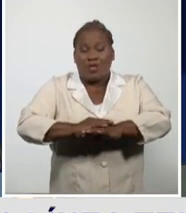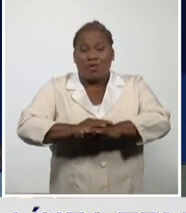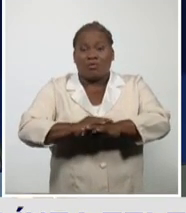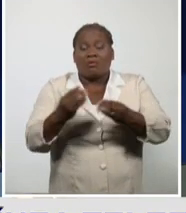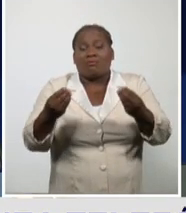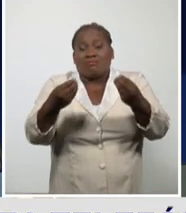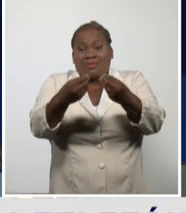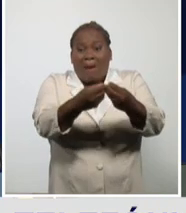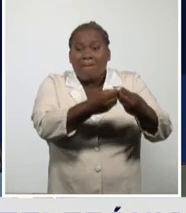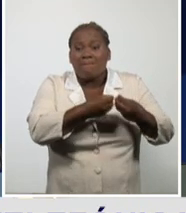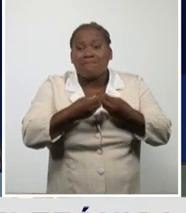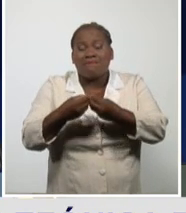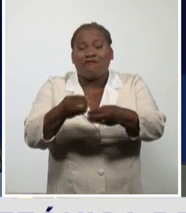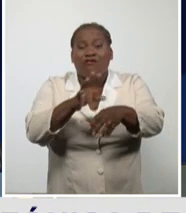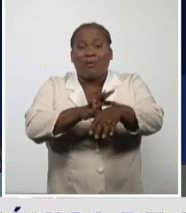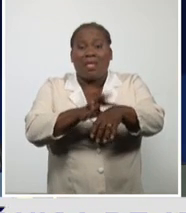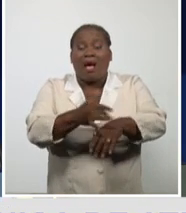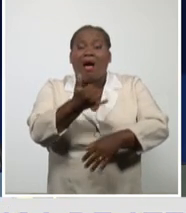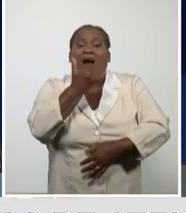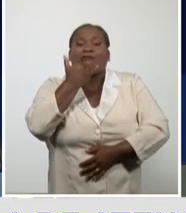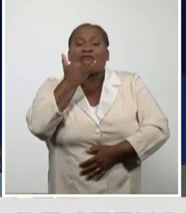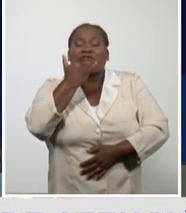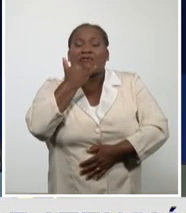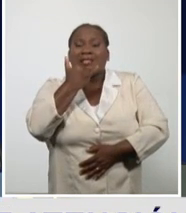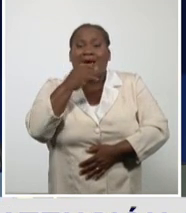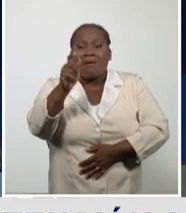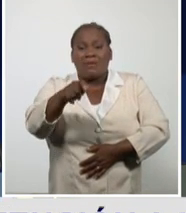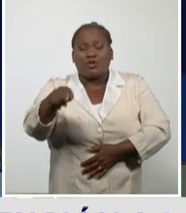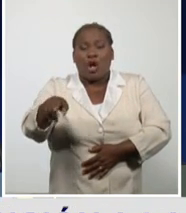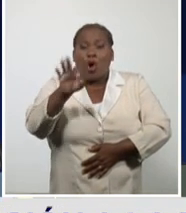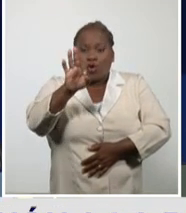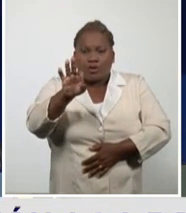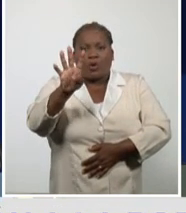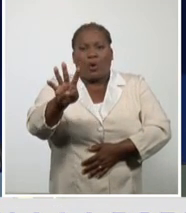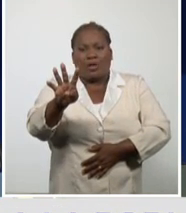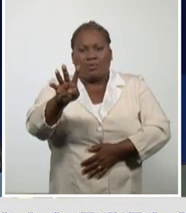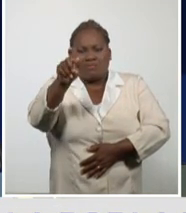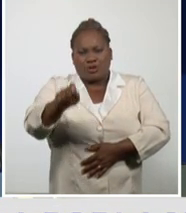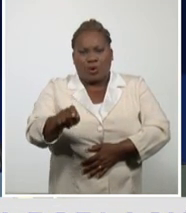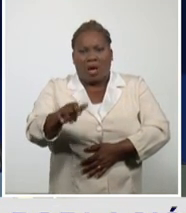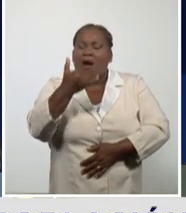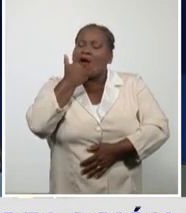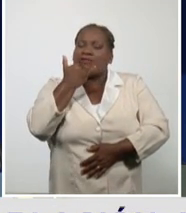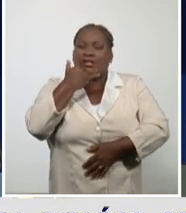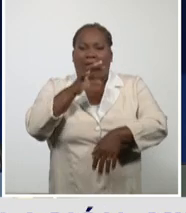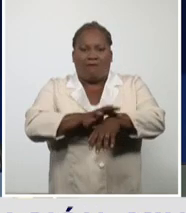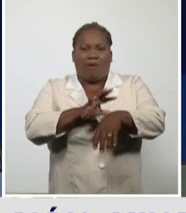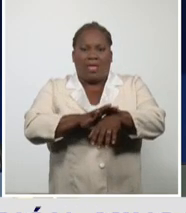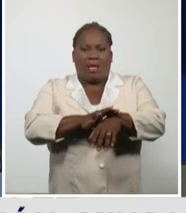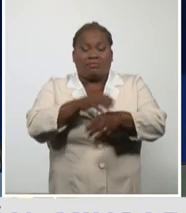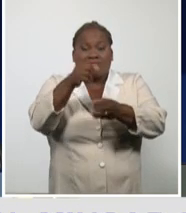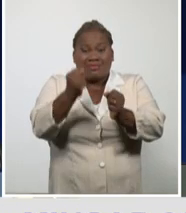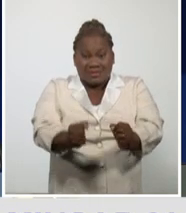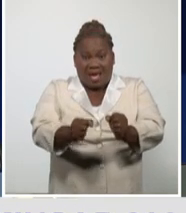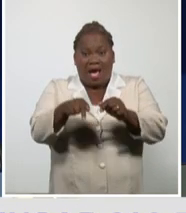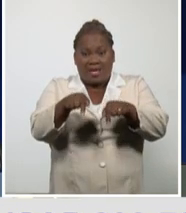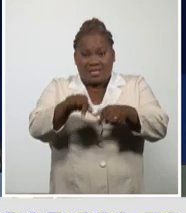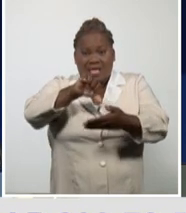afecta a un número importante, a 84 personas de las que están ahí en ese centro.